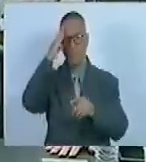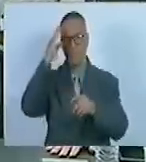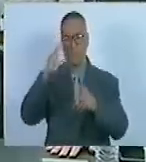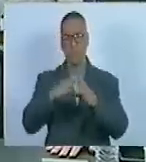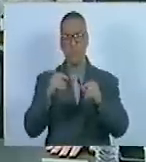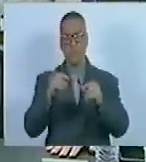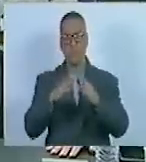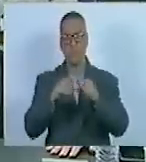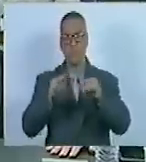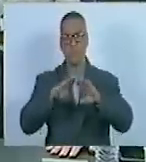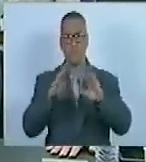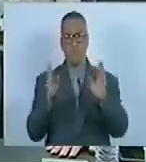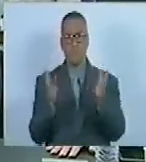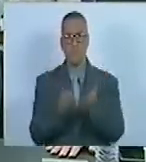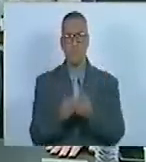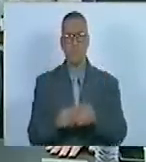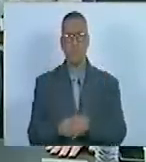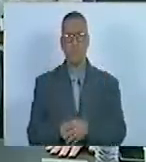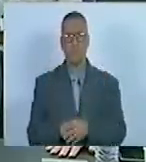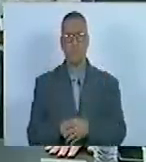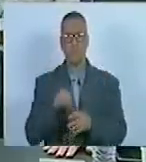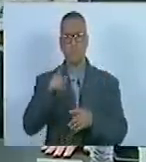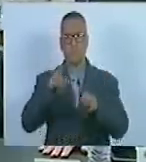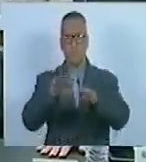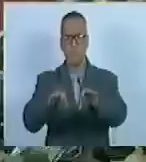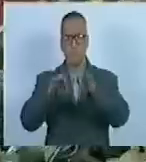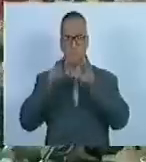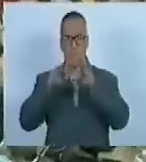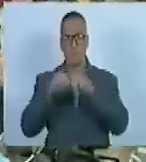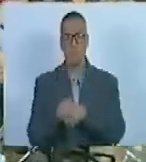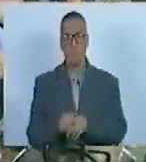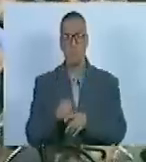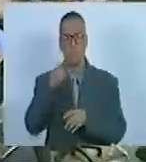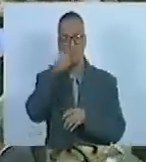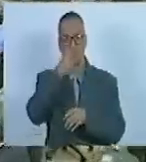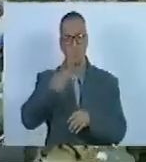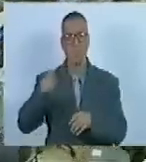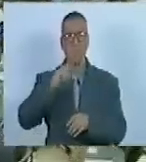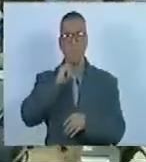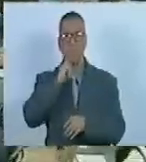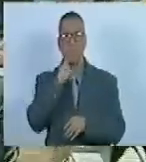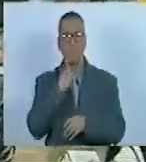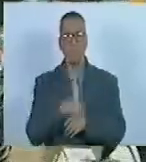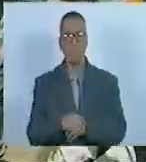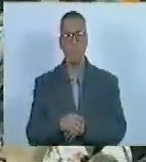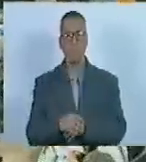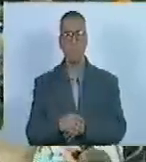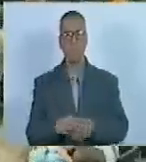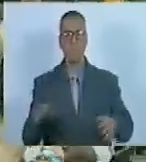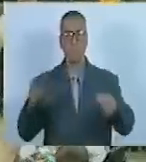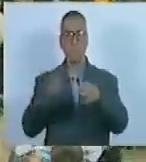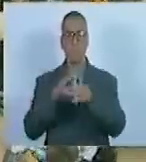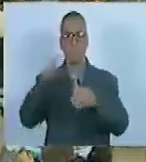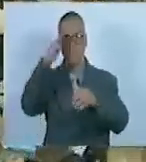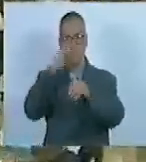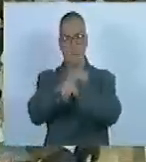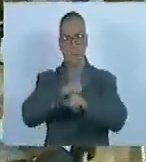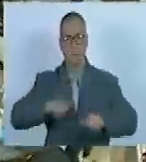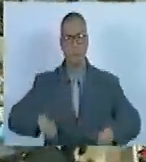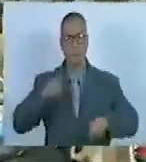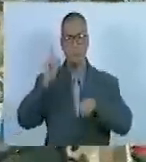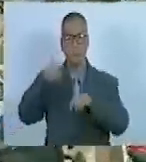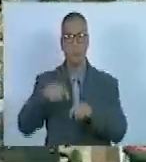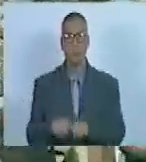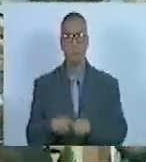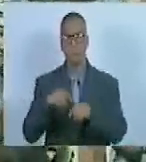por todo el planeta y por supuesto y en especial por el pueblo ruso, la unidad de la Fuerza Armada también